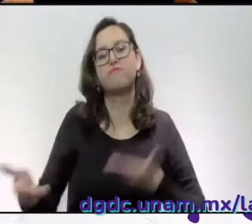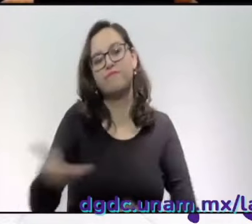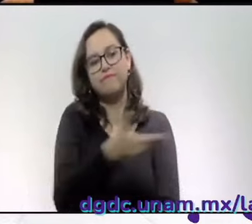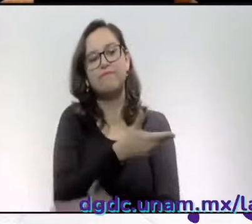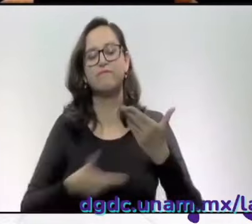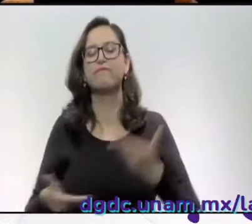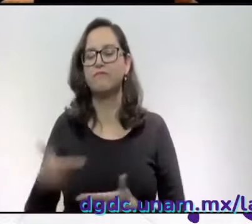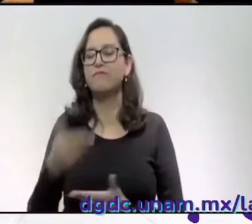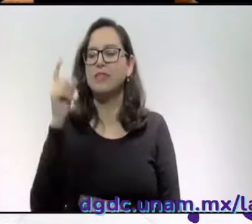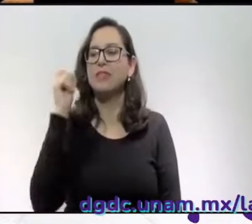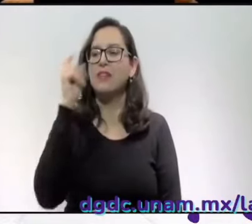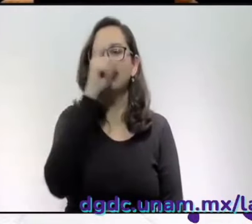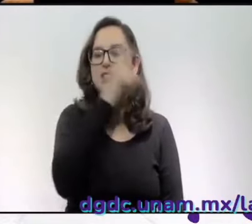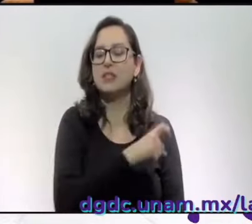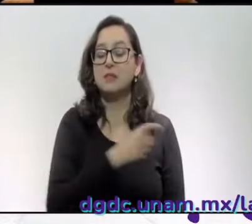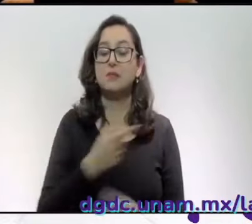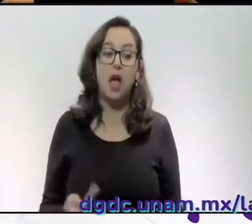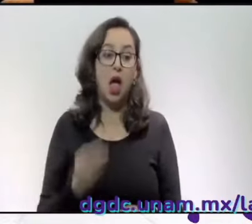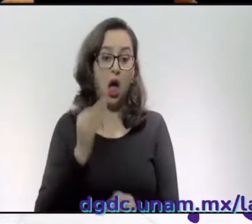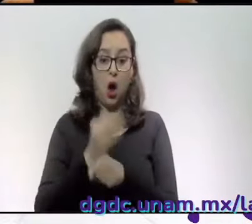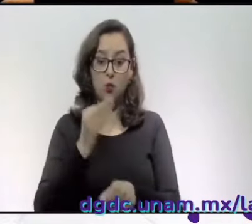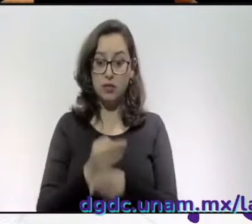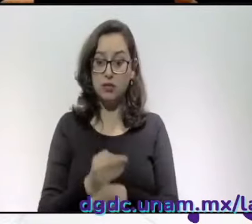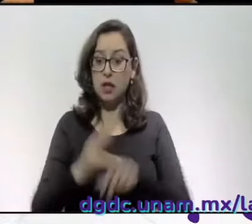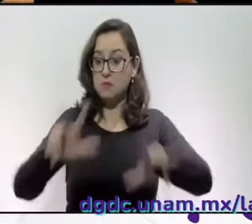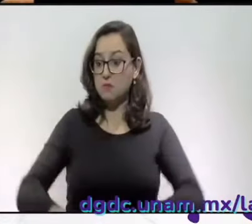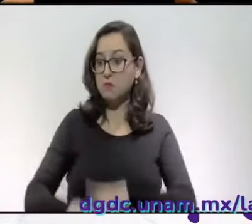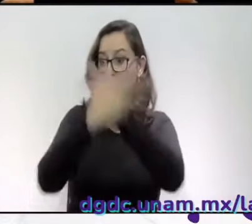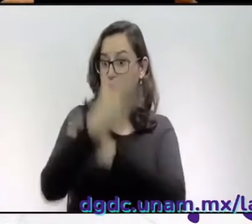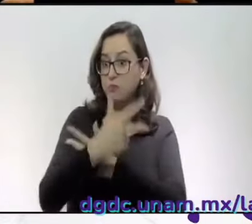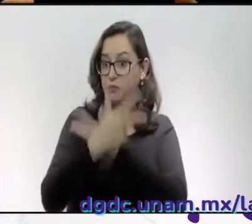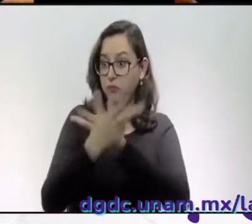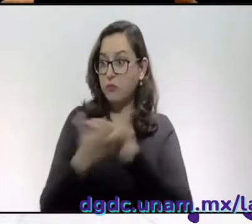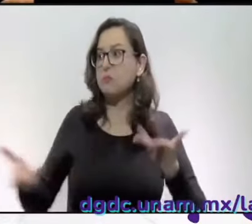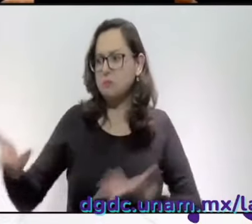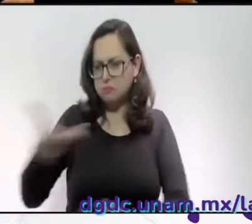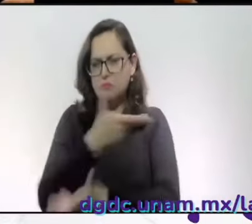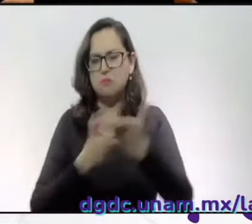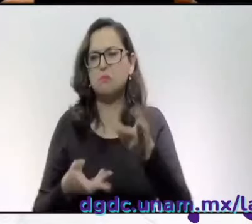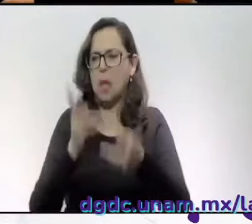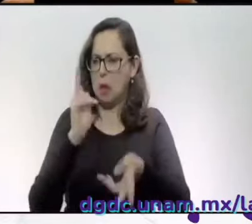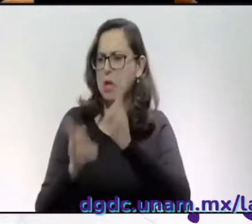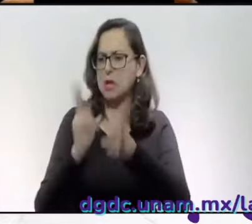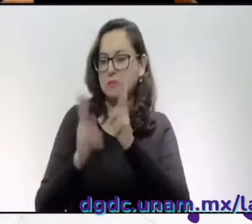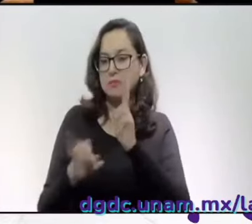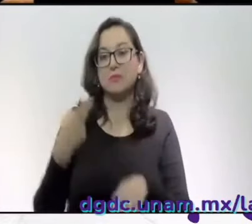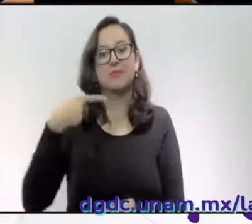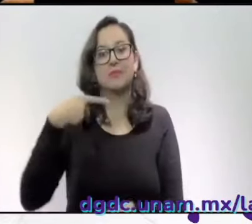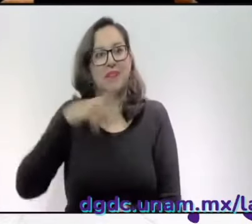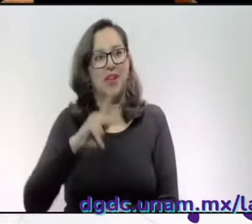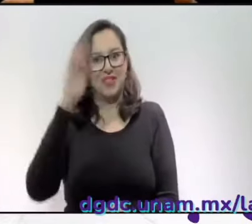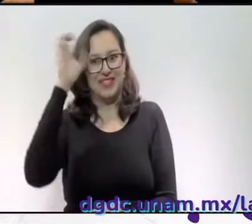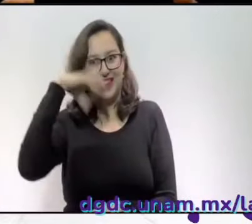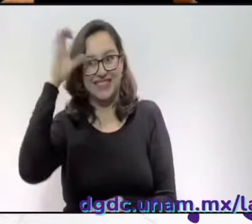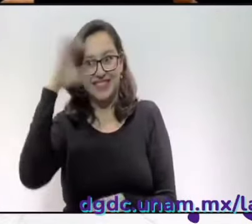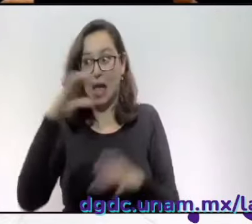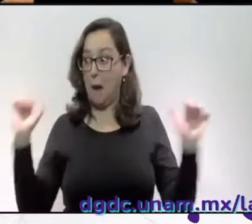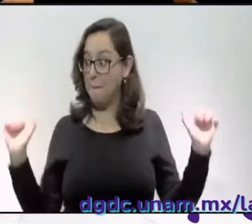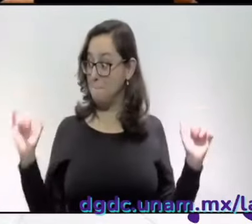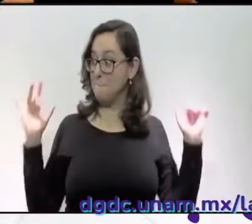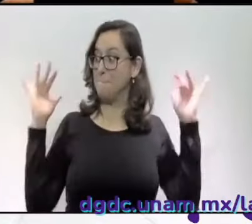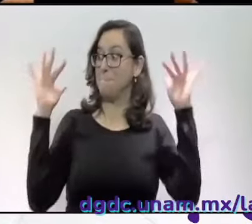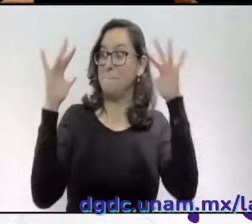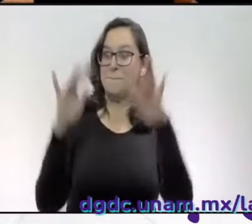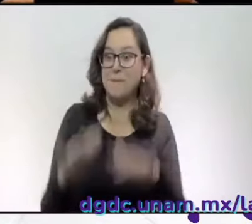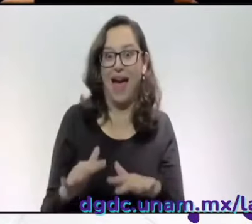en este momento, creo que puede ser una charla muy amena. A la hora de hacer un congreso científico, esto no funciona. Sí. Yo puedo dar una charla ante